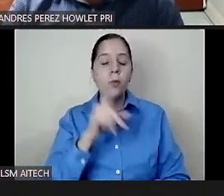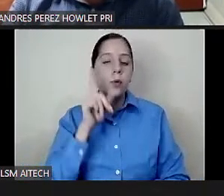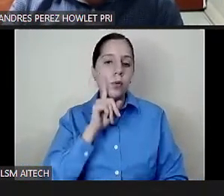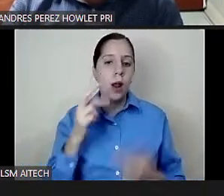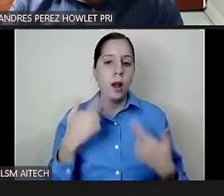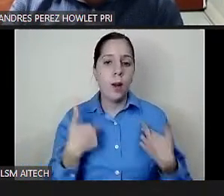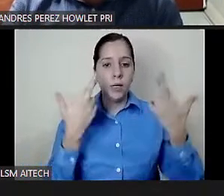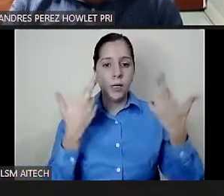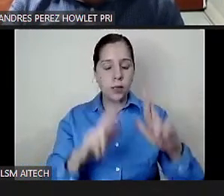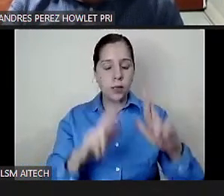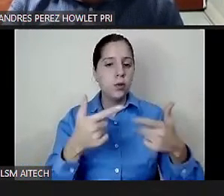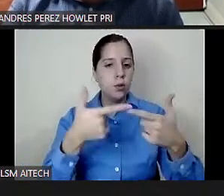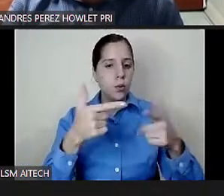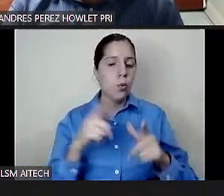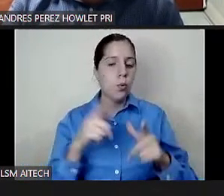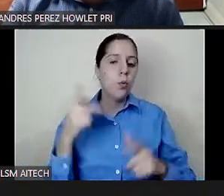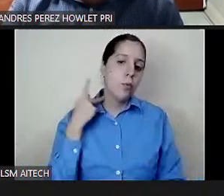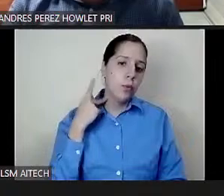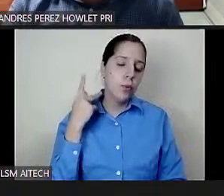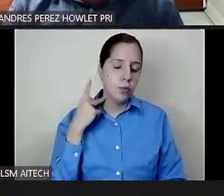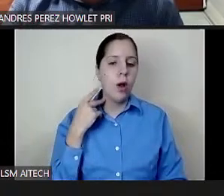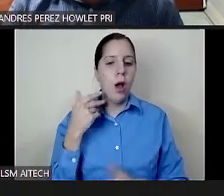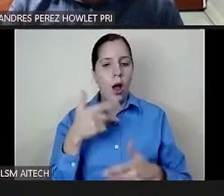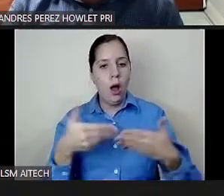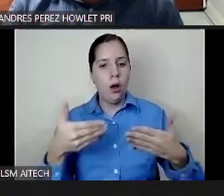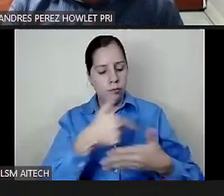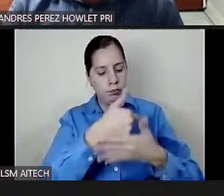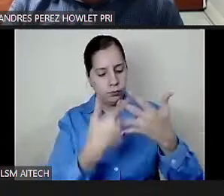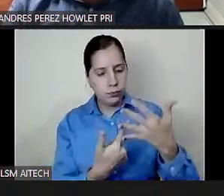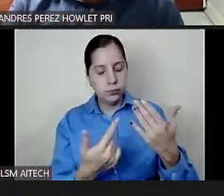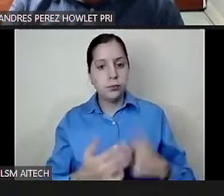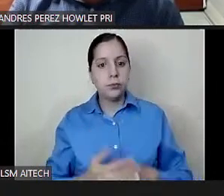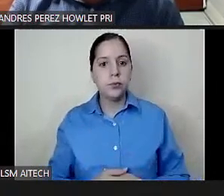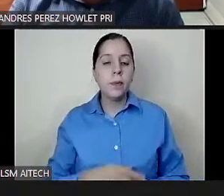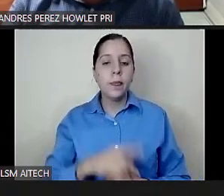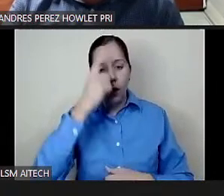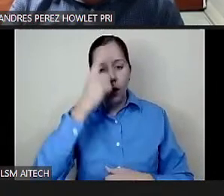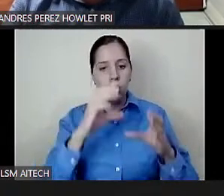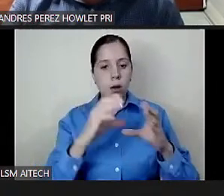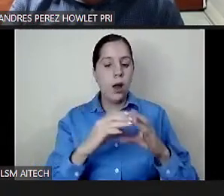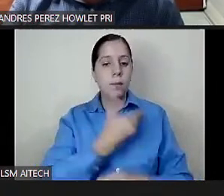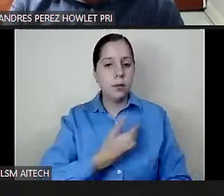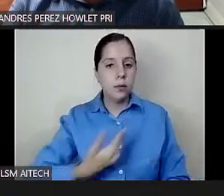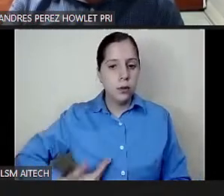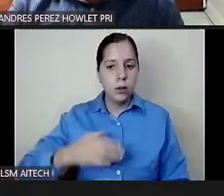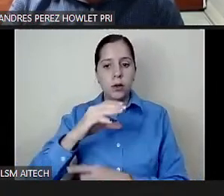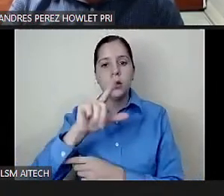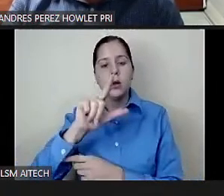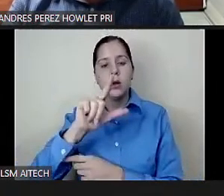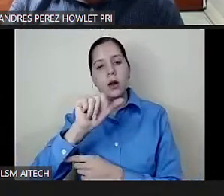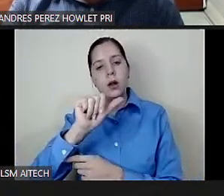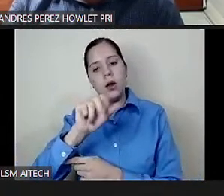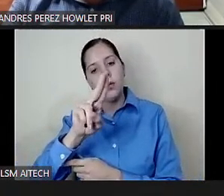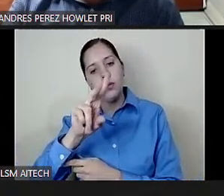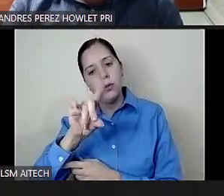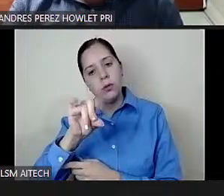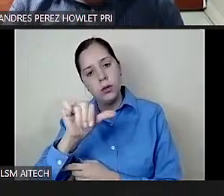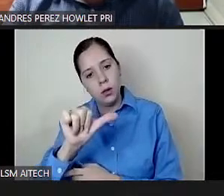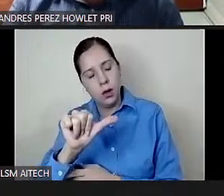partido político, con su permiso procedo a tomar lista de asistencia. Consejera presidenta provisional, Claudia Arlette Espino.